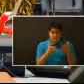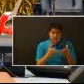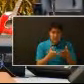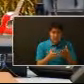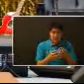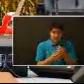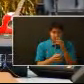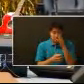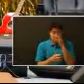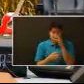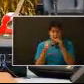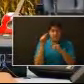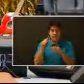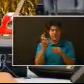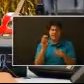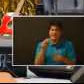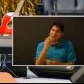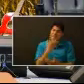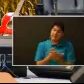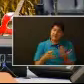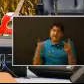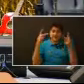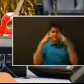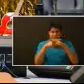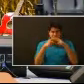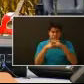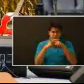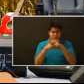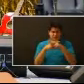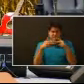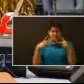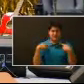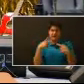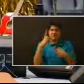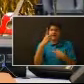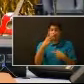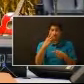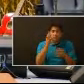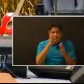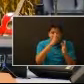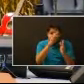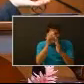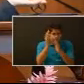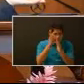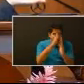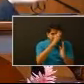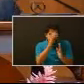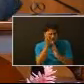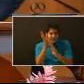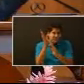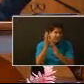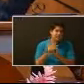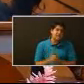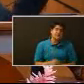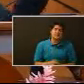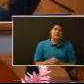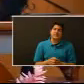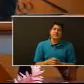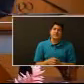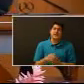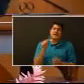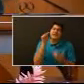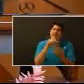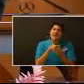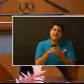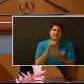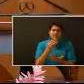ahí tenían que ir a pelear. Ahí habían mandado a unos espías, Josué había mandado a unos espías y les había pedido